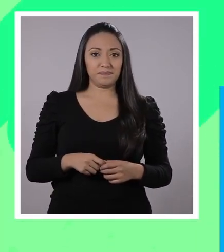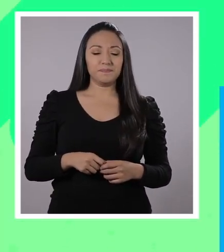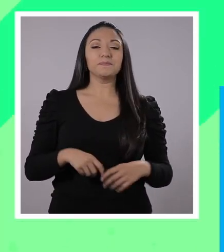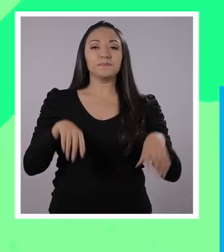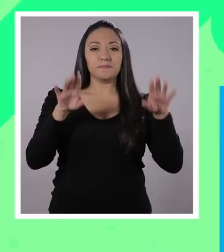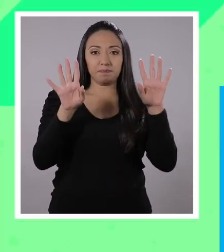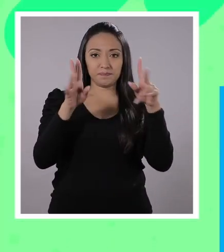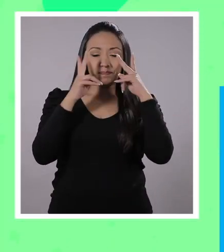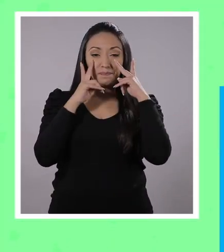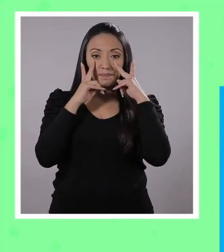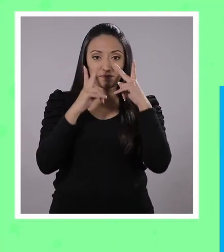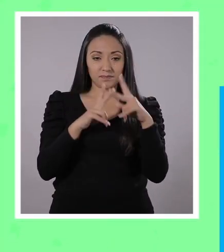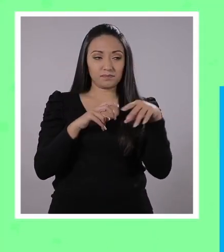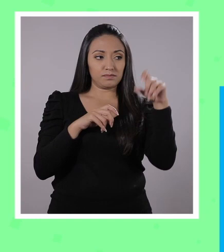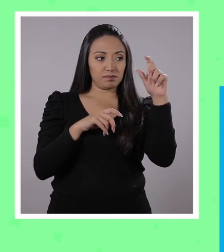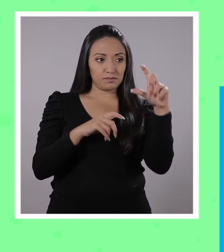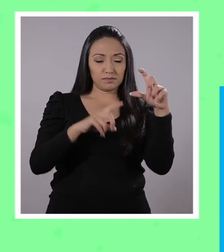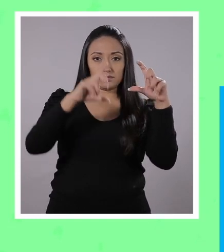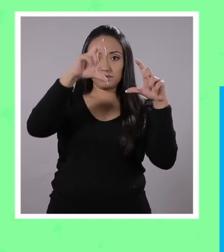Después, una cuchara.